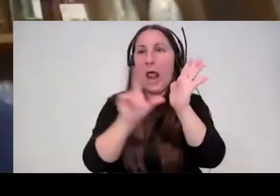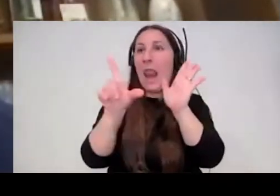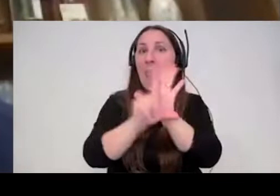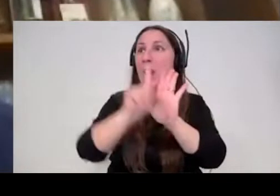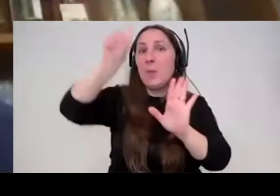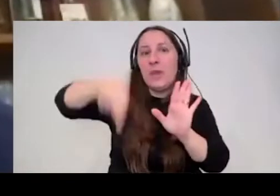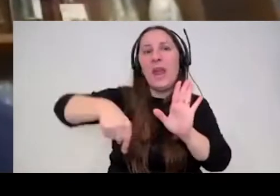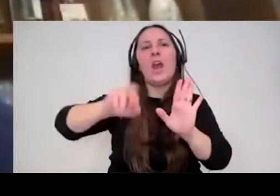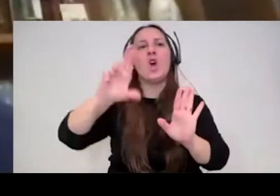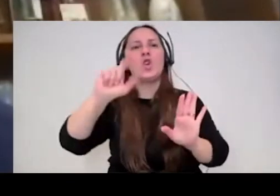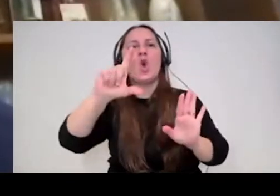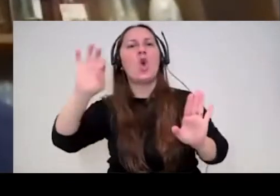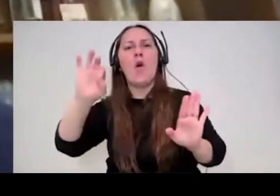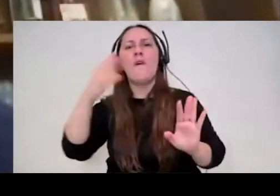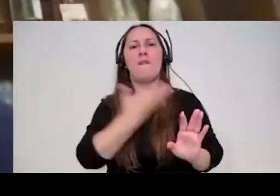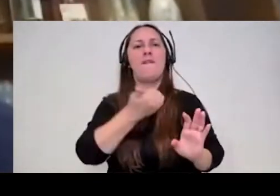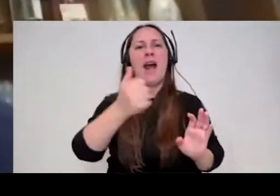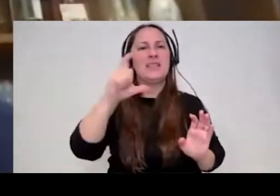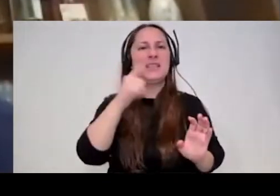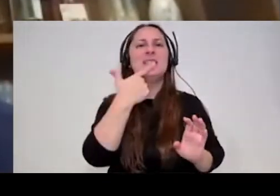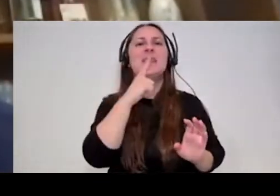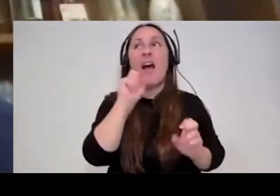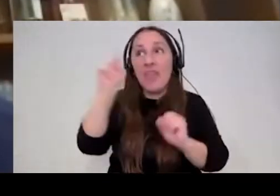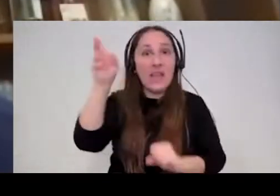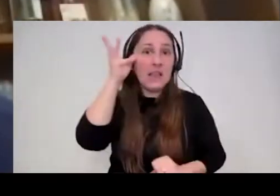fascista italiana. ¿Sí?